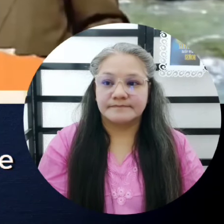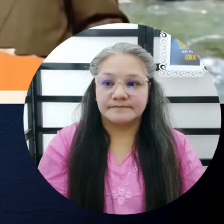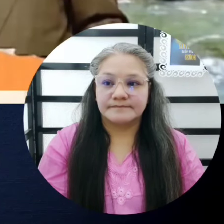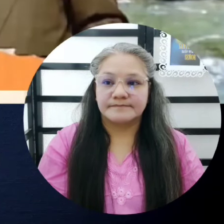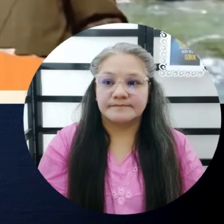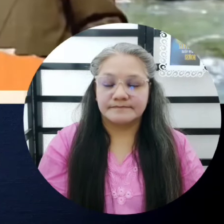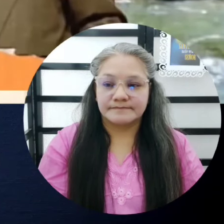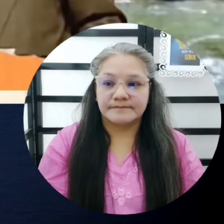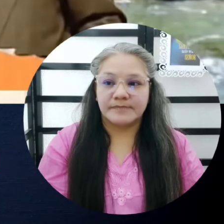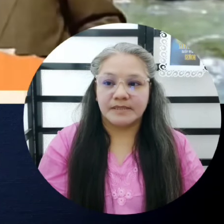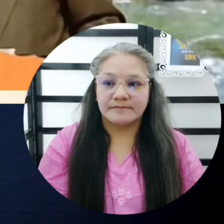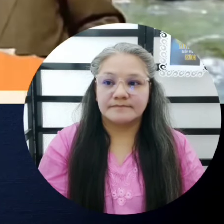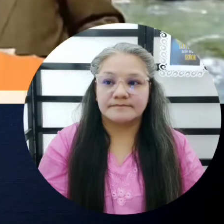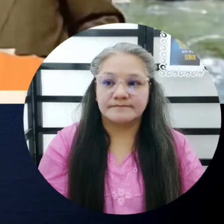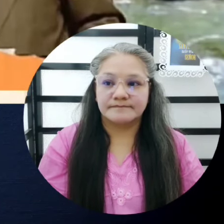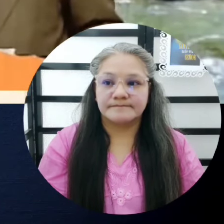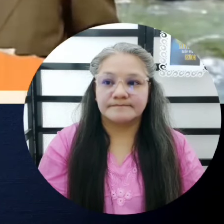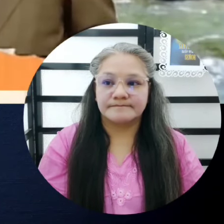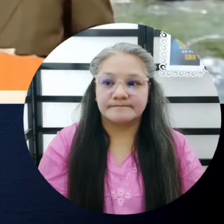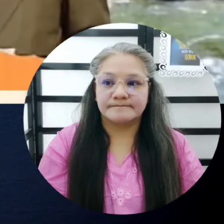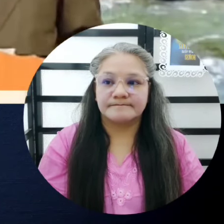se casa con virginidad.